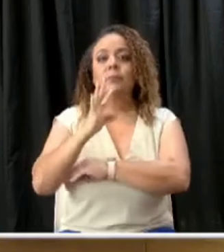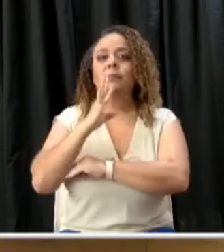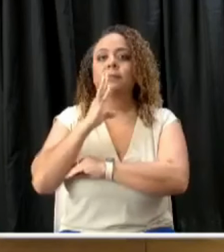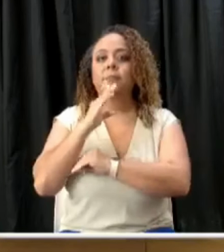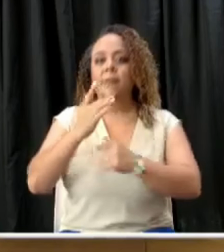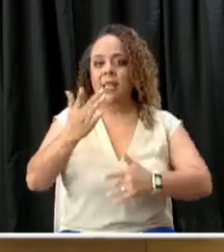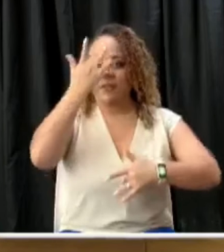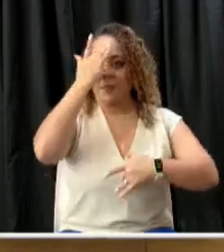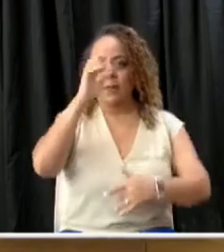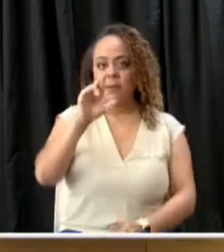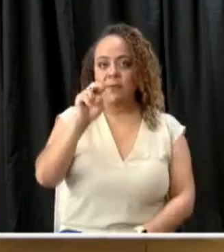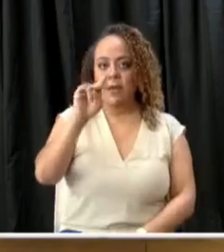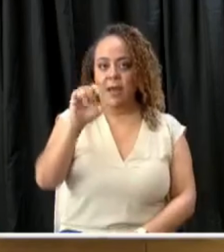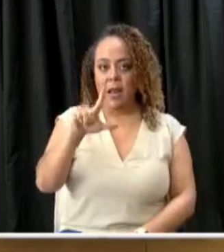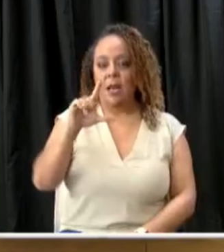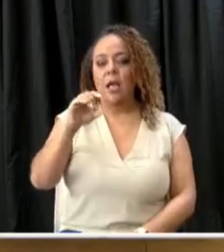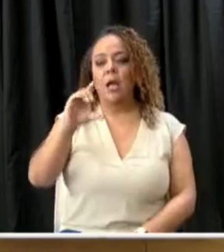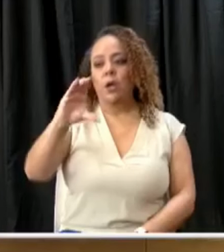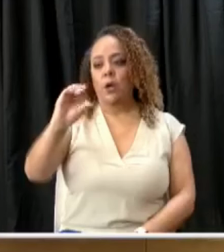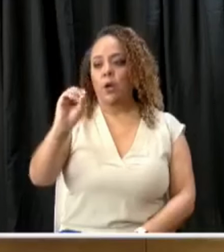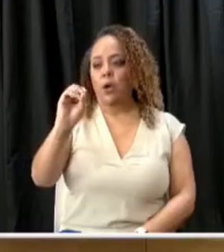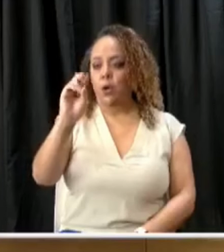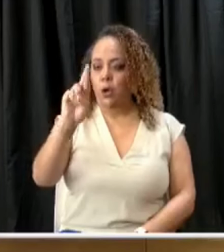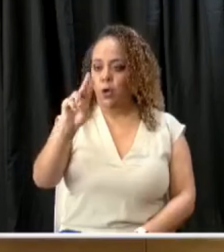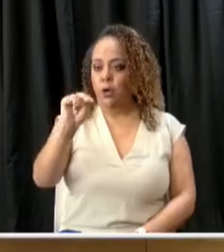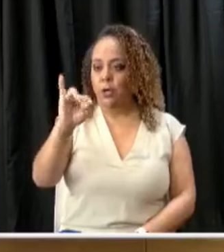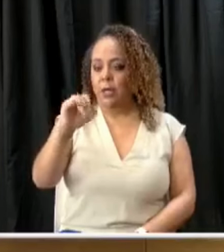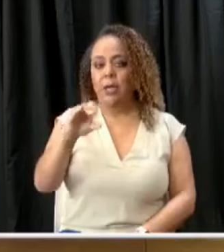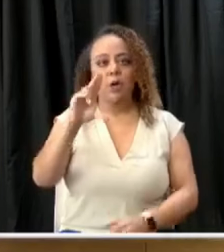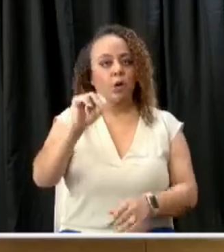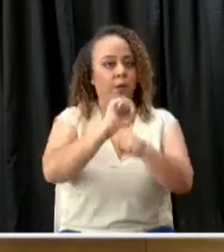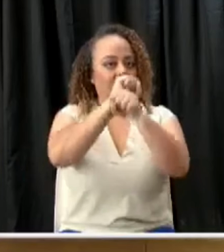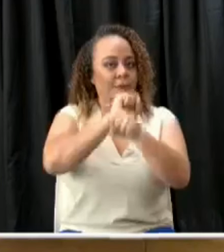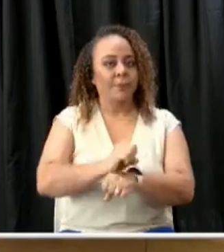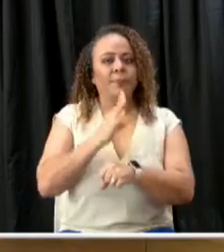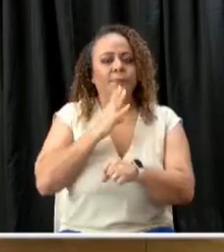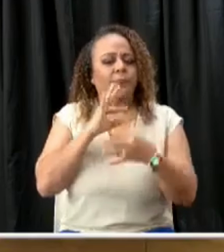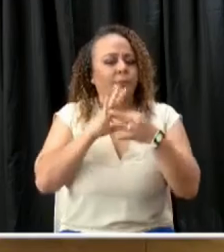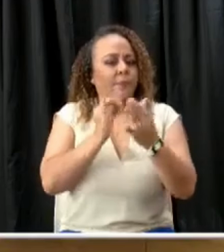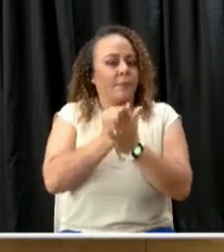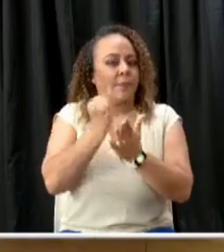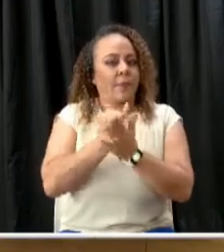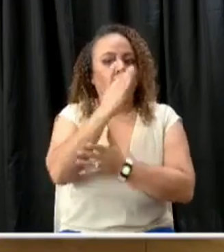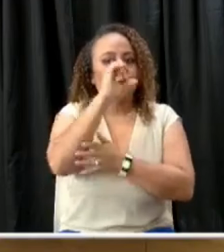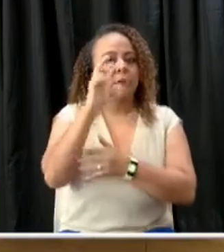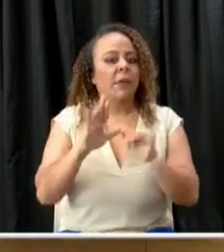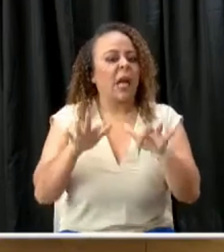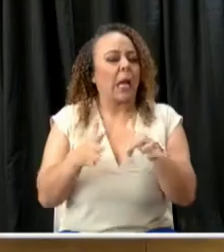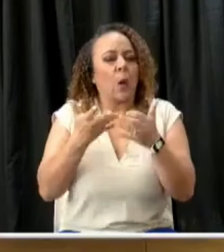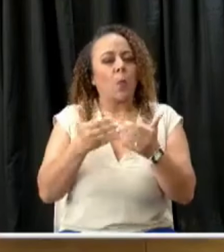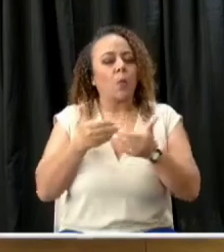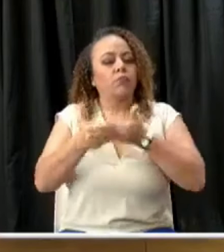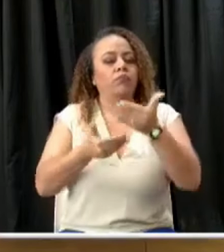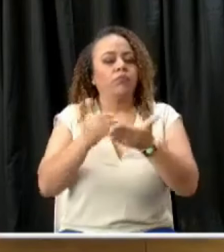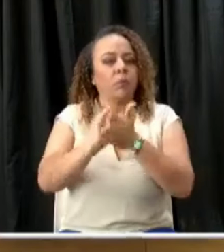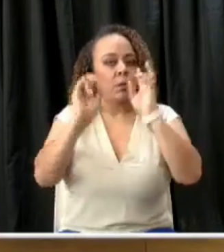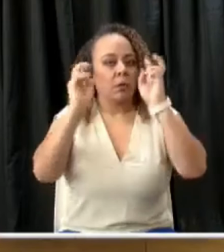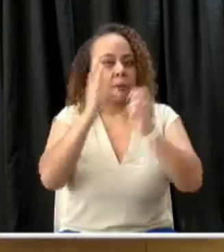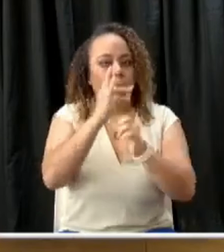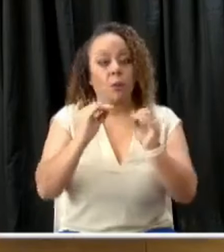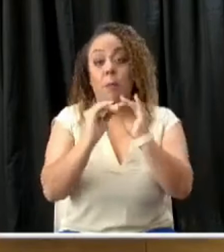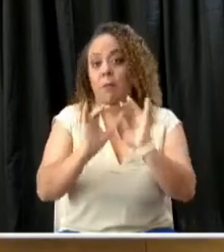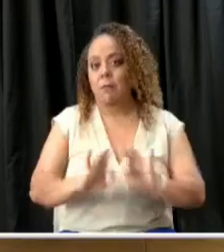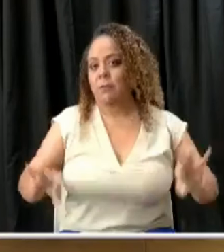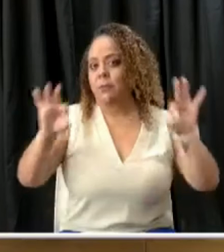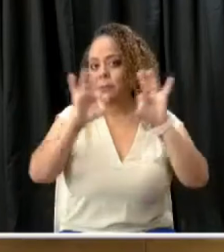no tradicional, nos habla sobre la investigación, cómo está Costa Rica en este tema y lo más